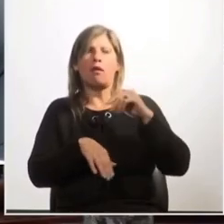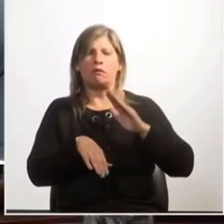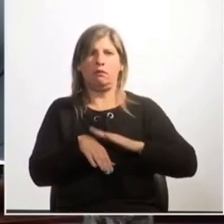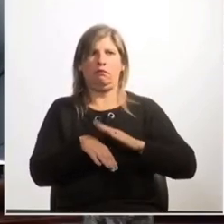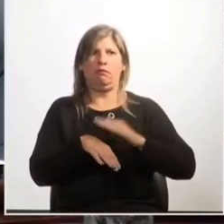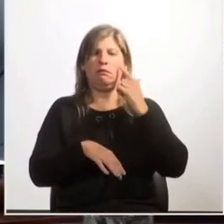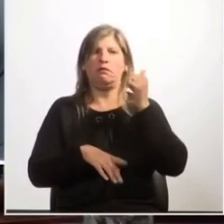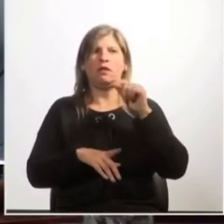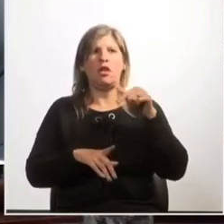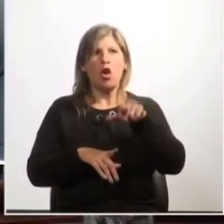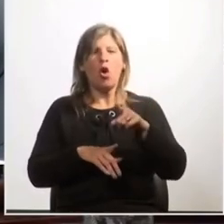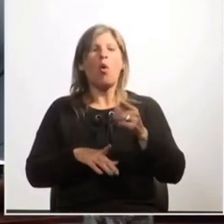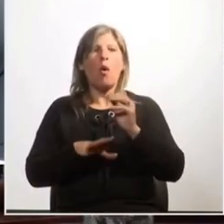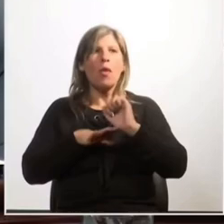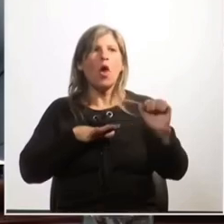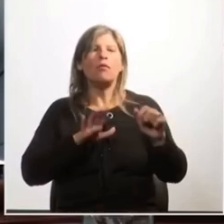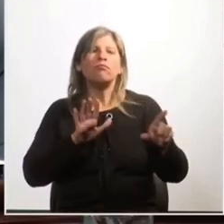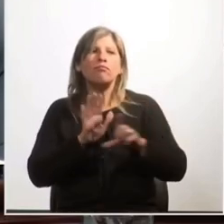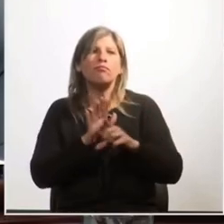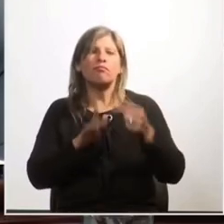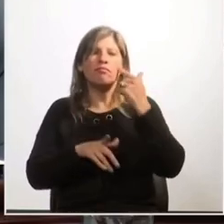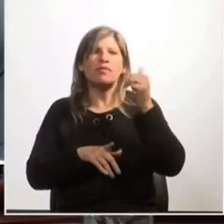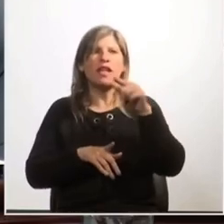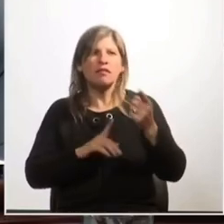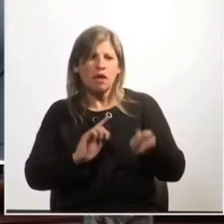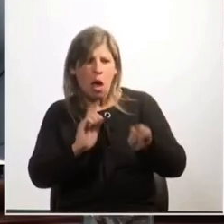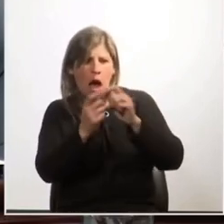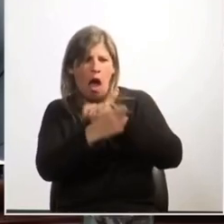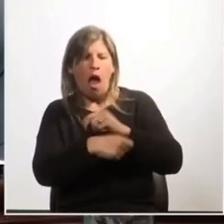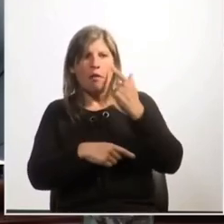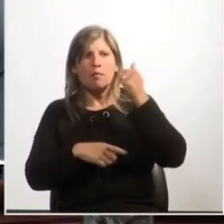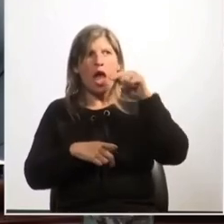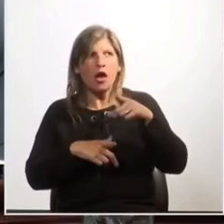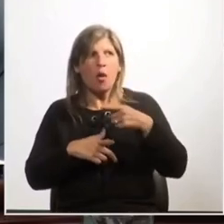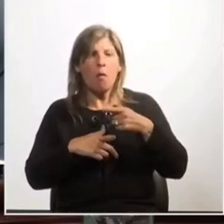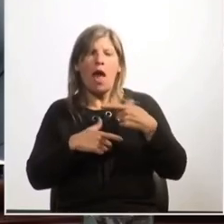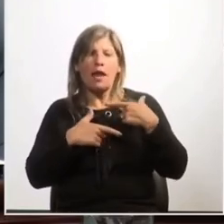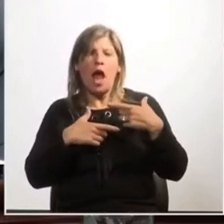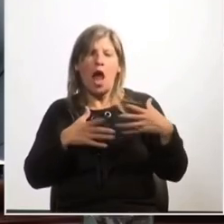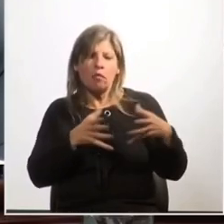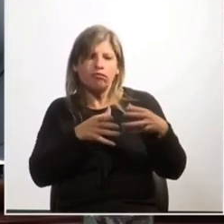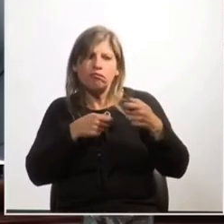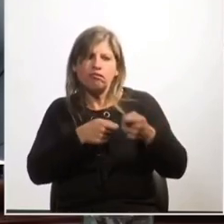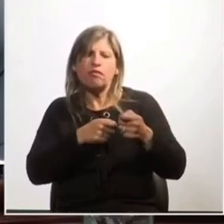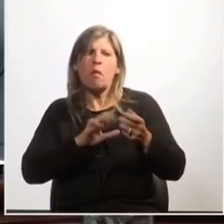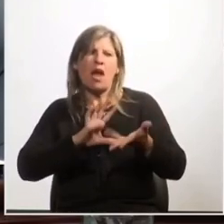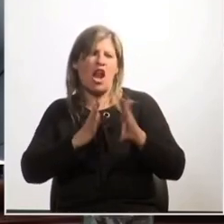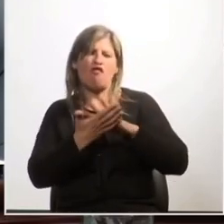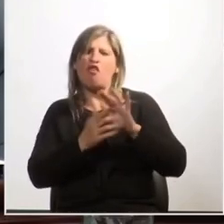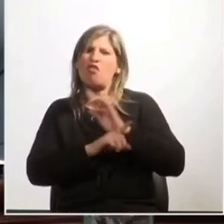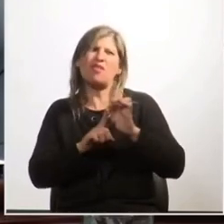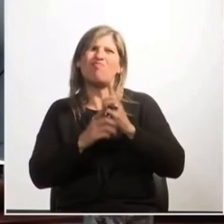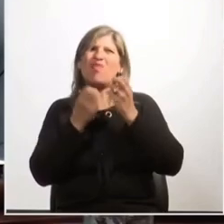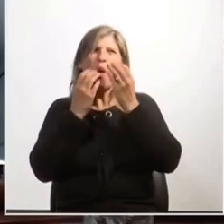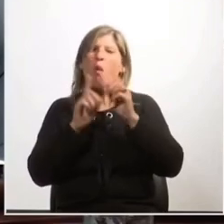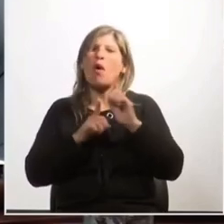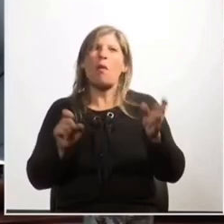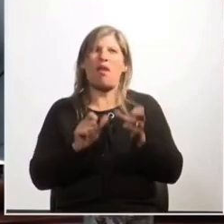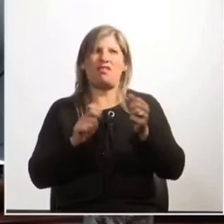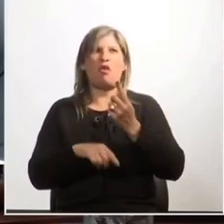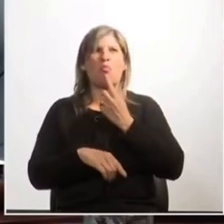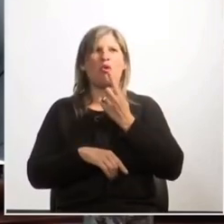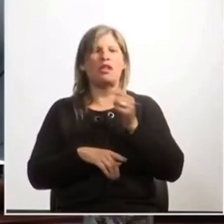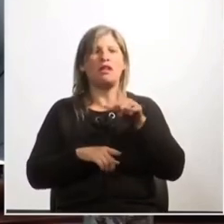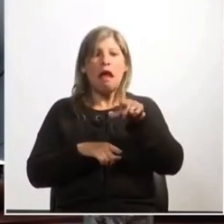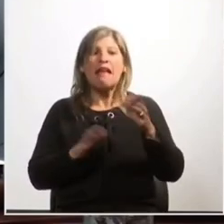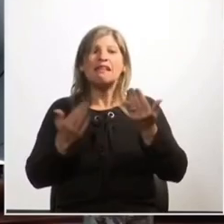hechos delictivos se transformaron en munición para formas que no eran buenas de hacer política. Esa